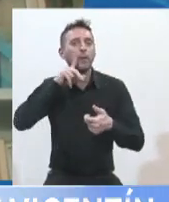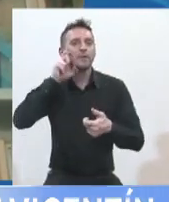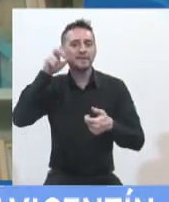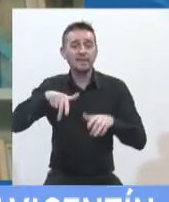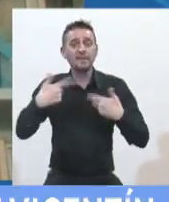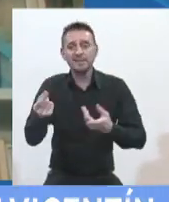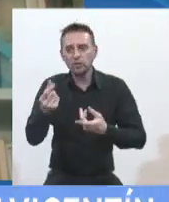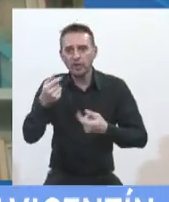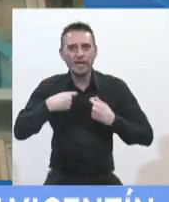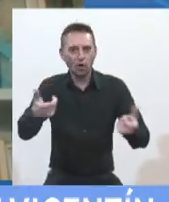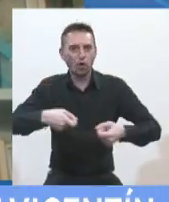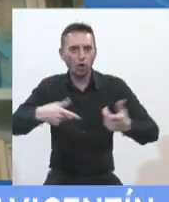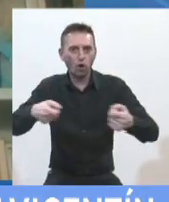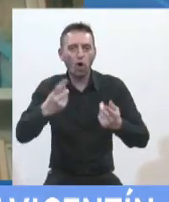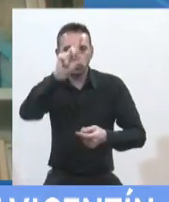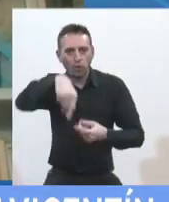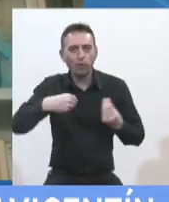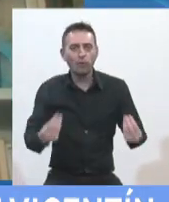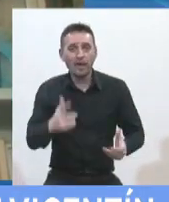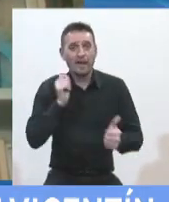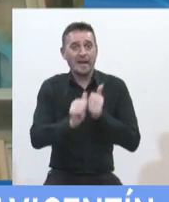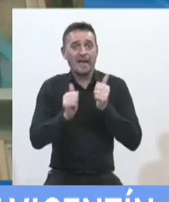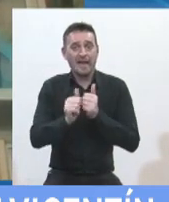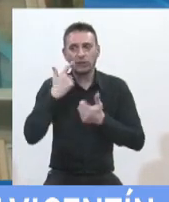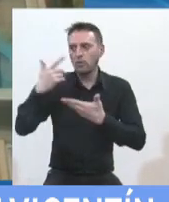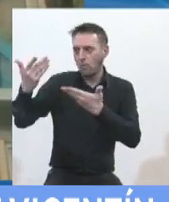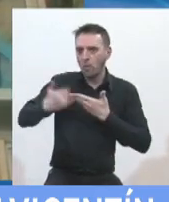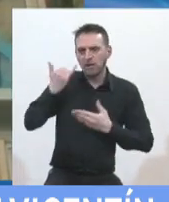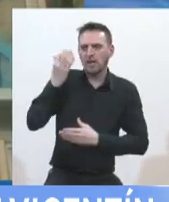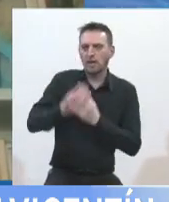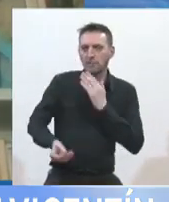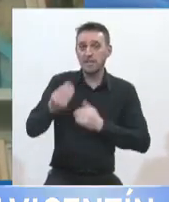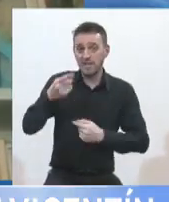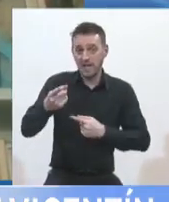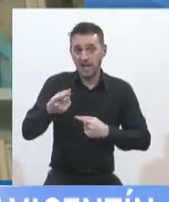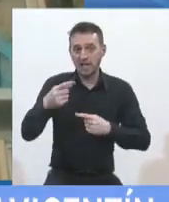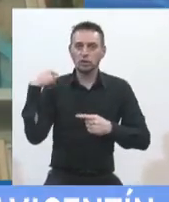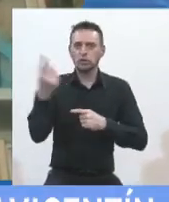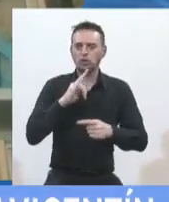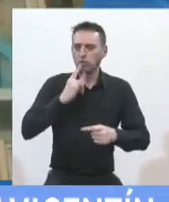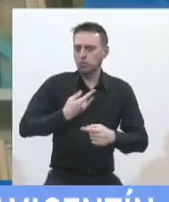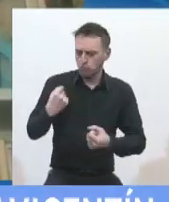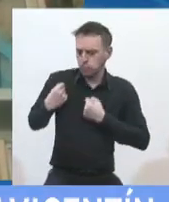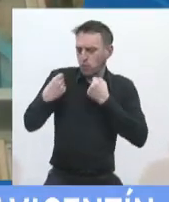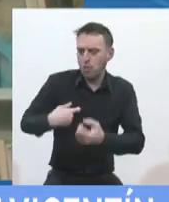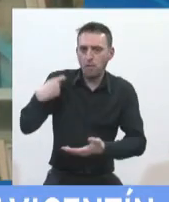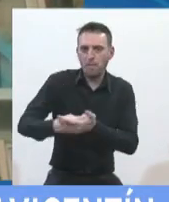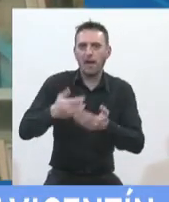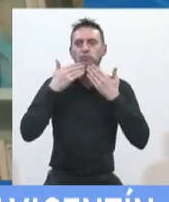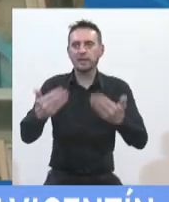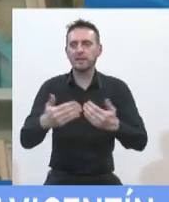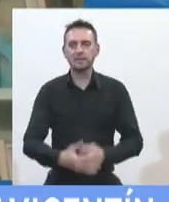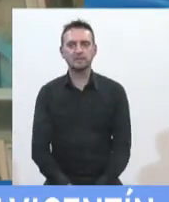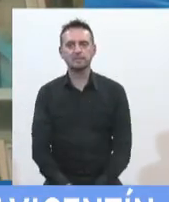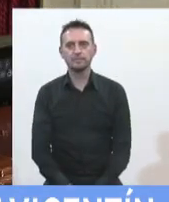los costos que esto va a traer y que la historia nos demuestra que trae van a estar sobre los hombros de todos los argentinos gracias